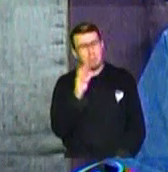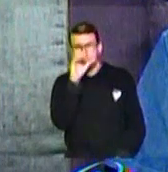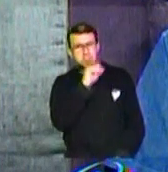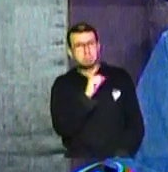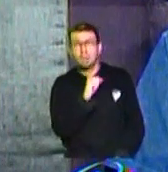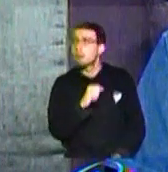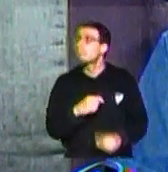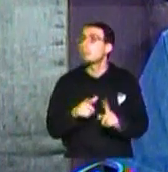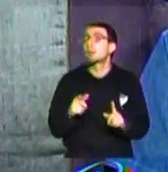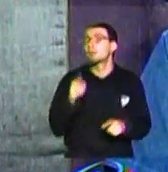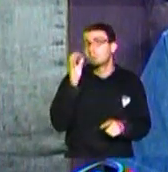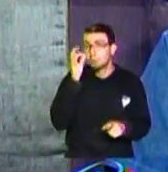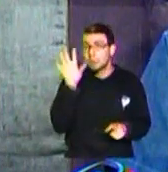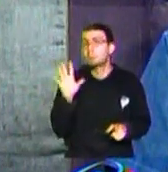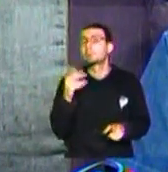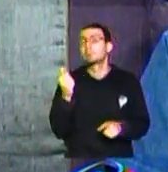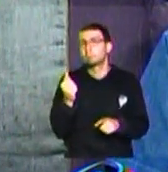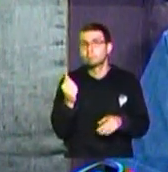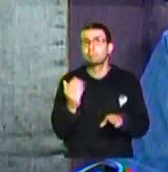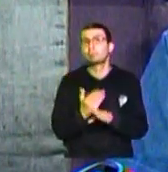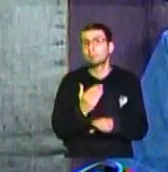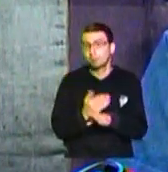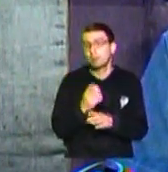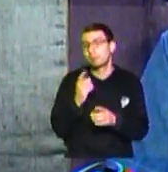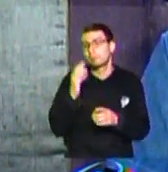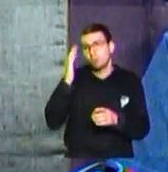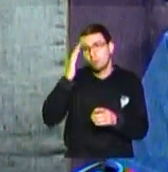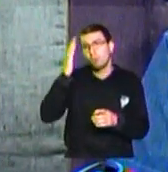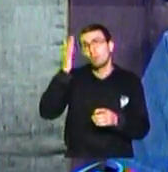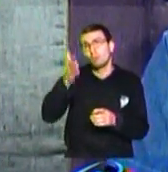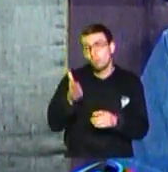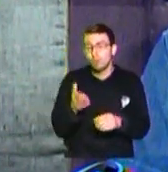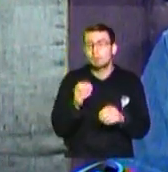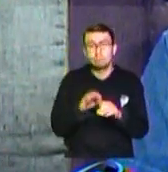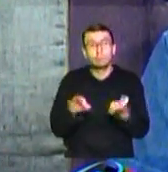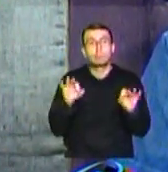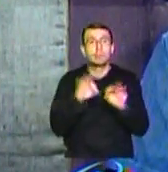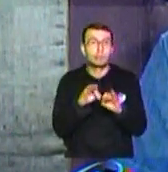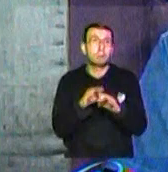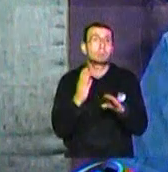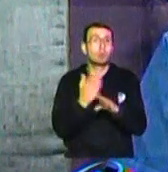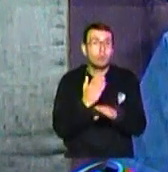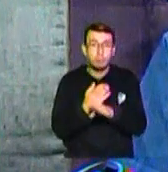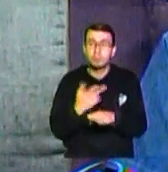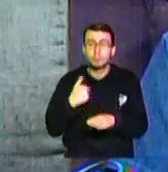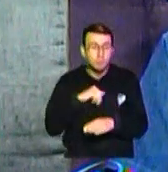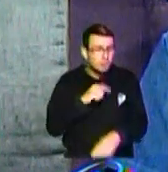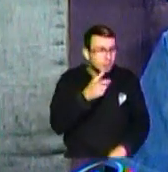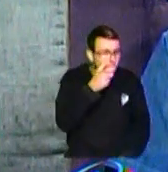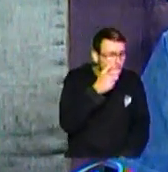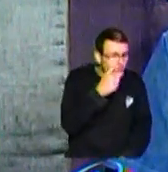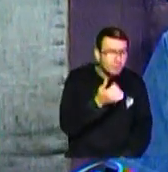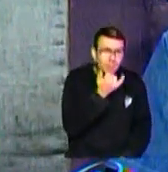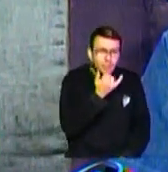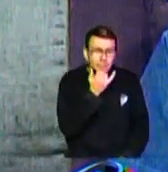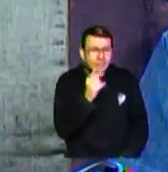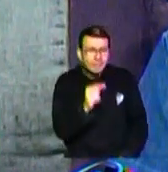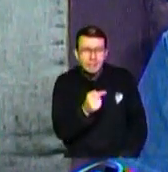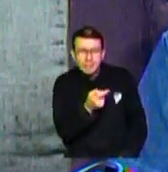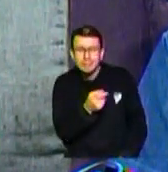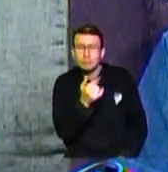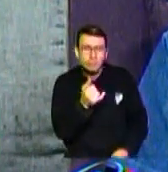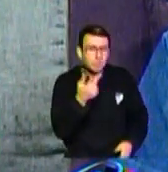momento puede volverse algo muy, muy importante, y es algo que le tenemos que poner mucho cuidado. Hay que entrar